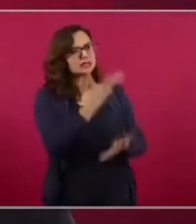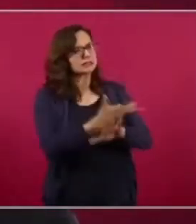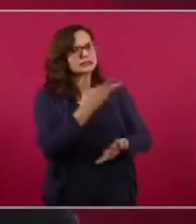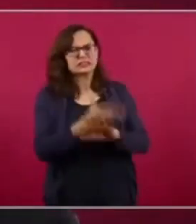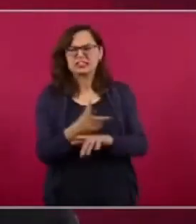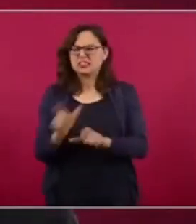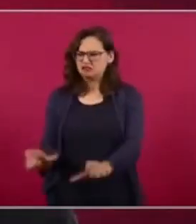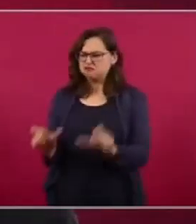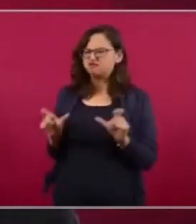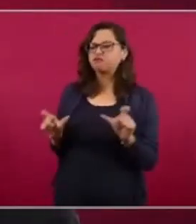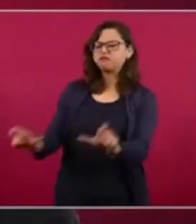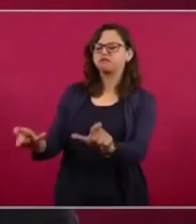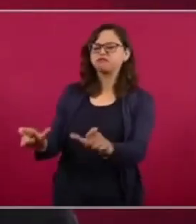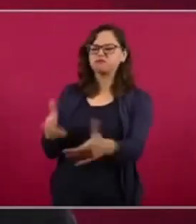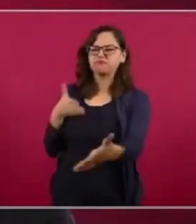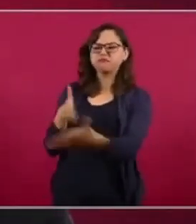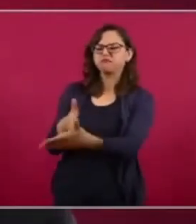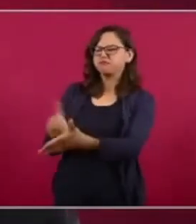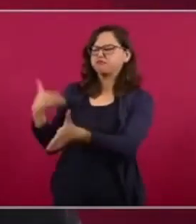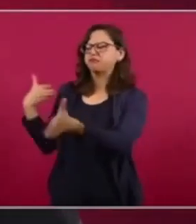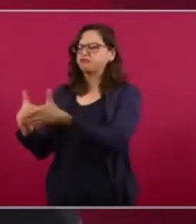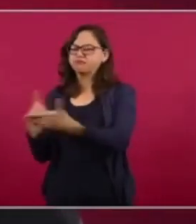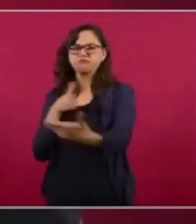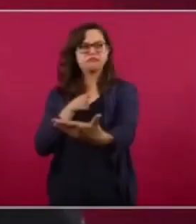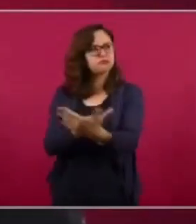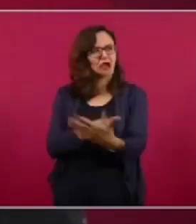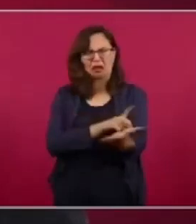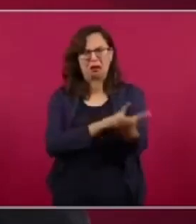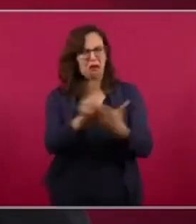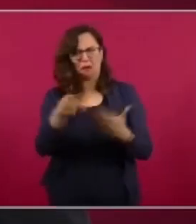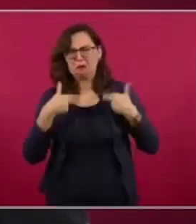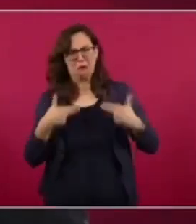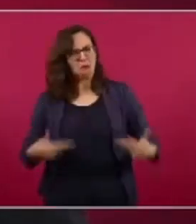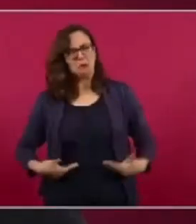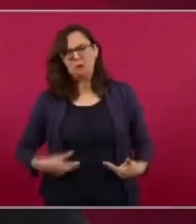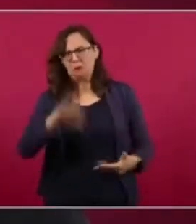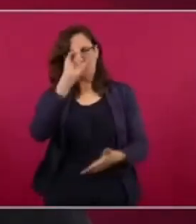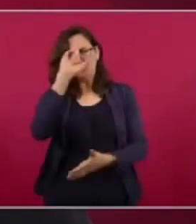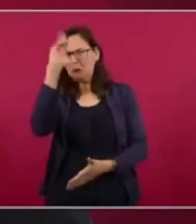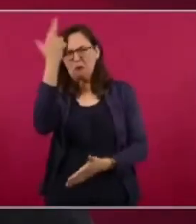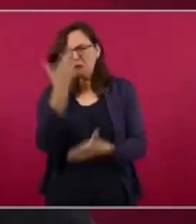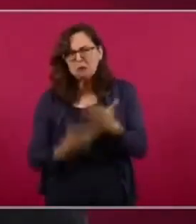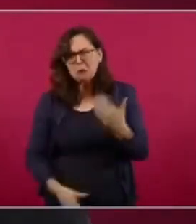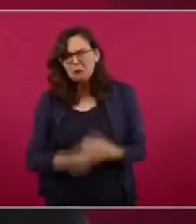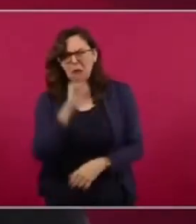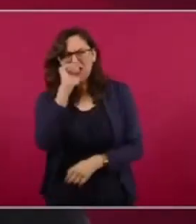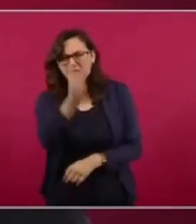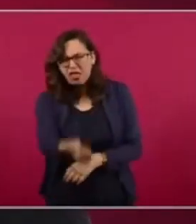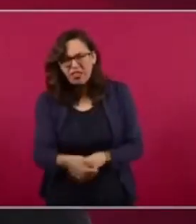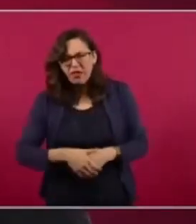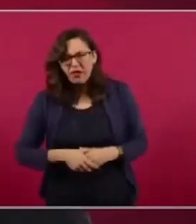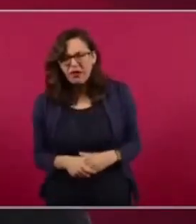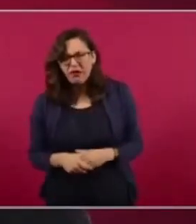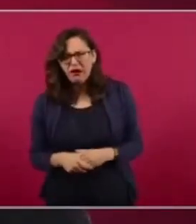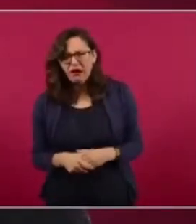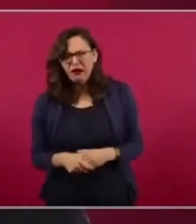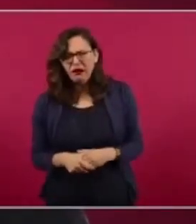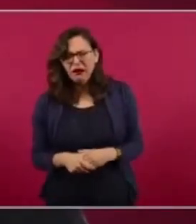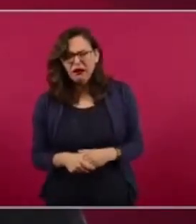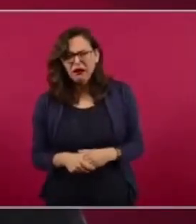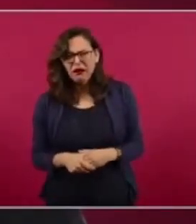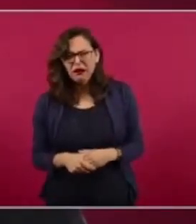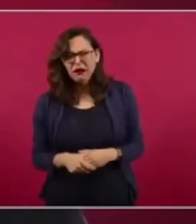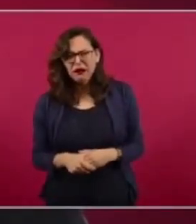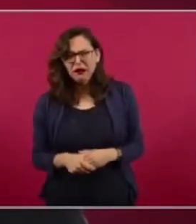por una potencia, ¿no es una violación flagrante a los derechos humanos?